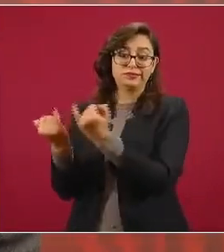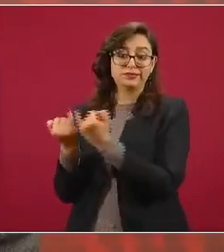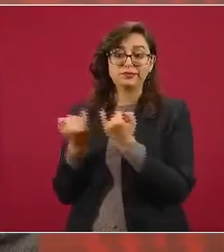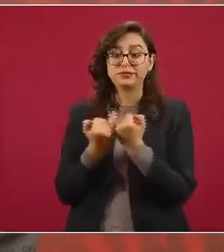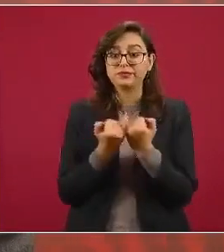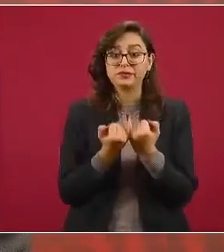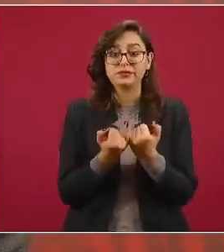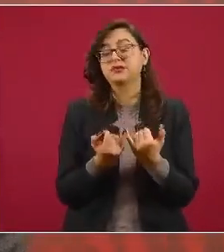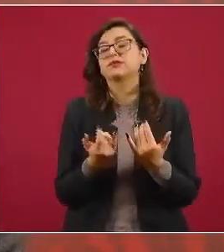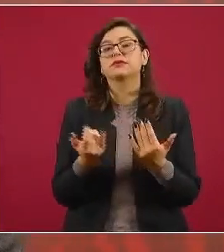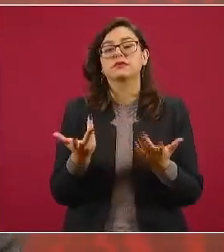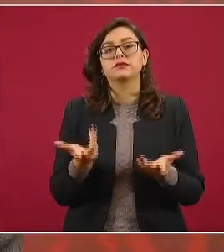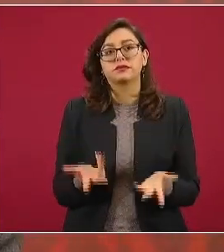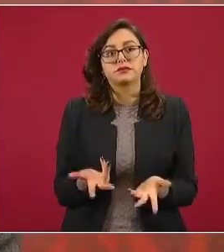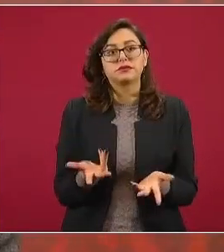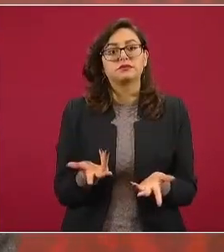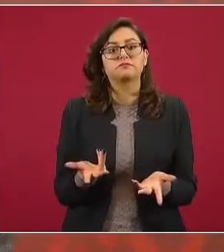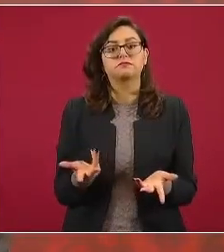Están